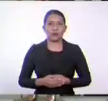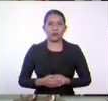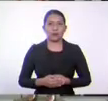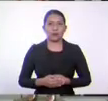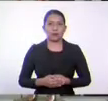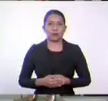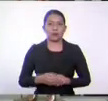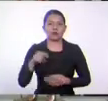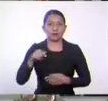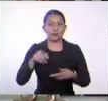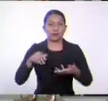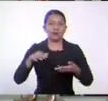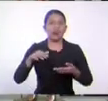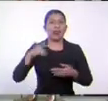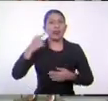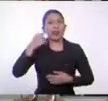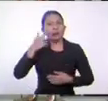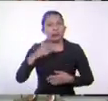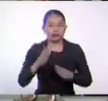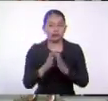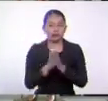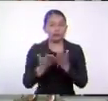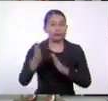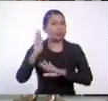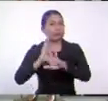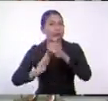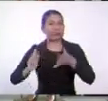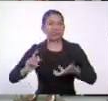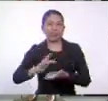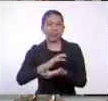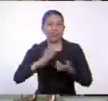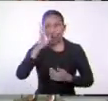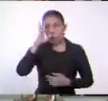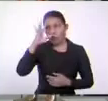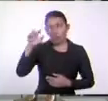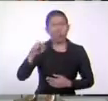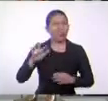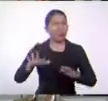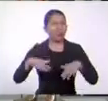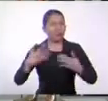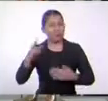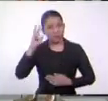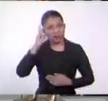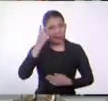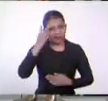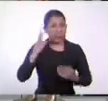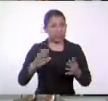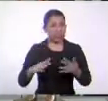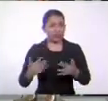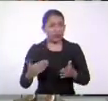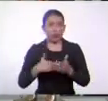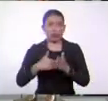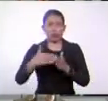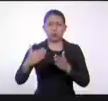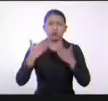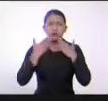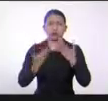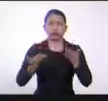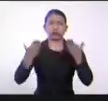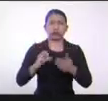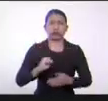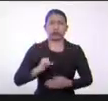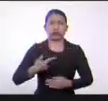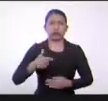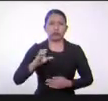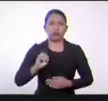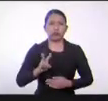La ciencia ficción es un subgénero de la literatura de ficción que se popularizó a partir del siglo XX,